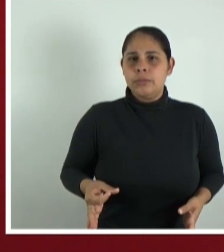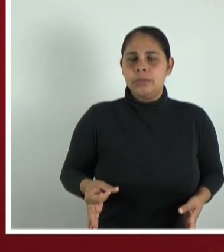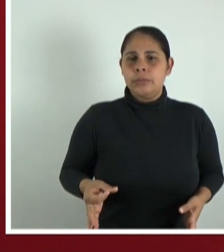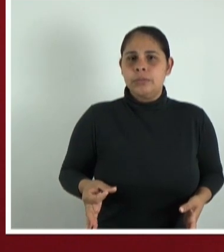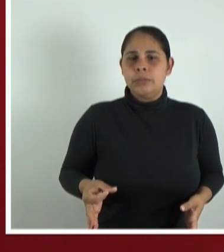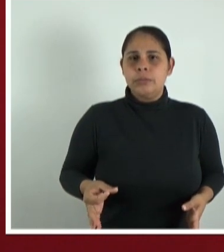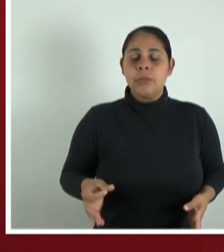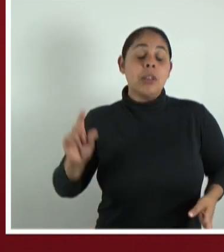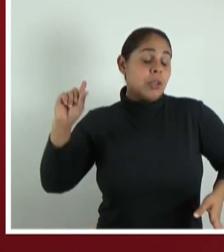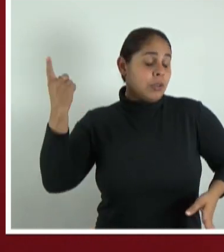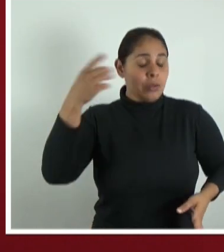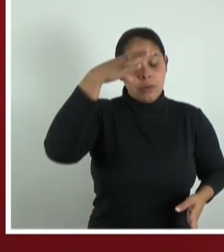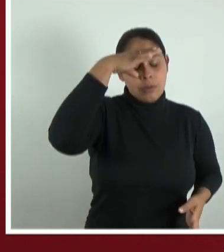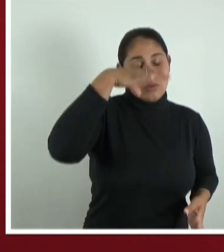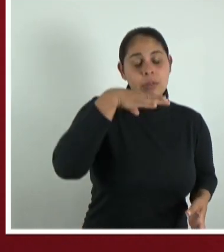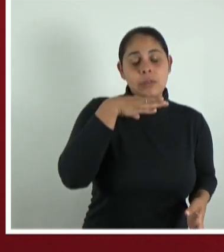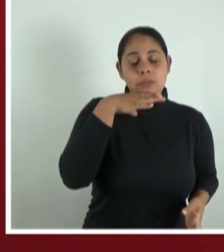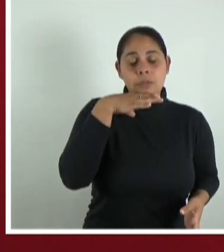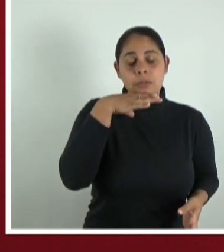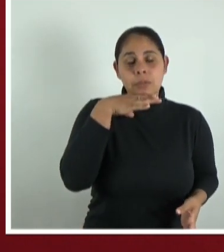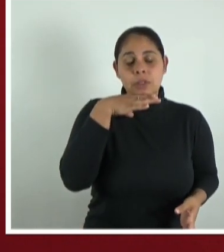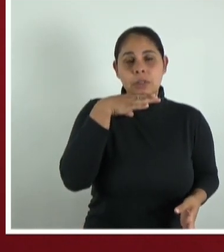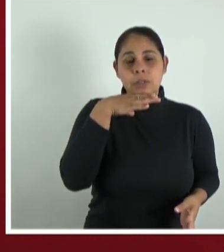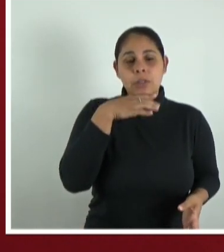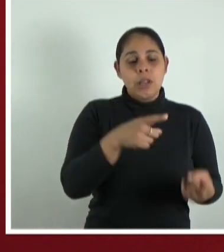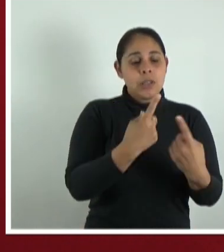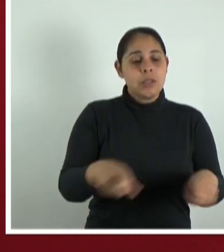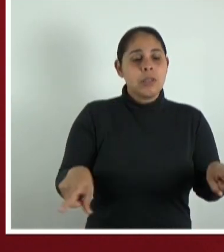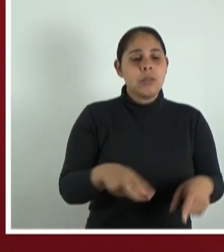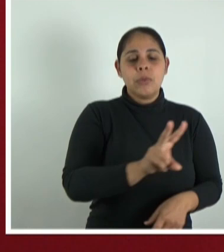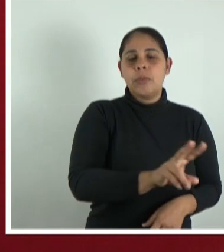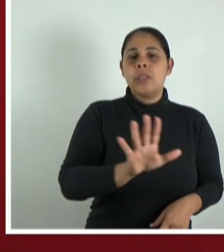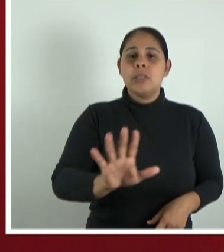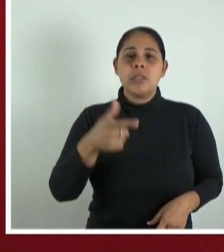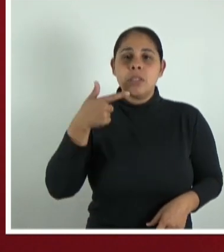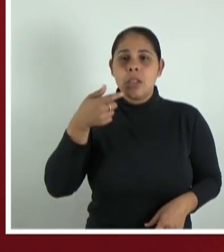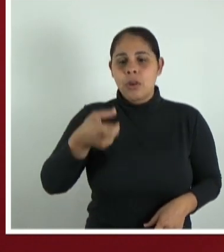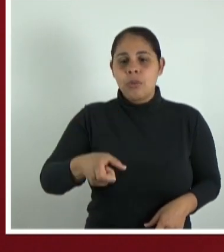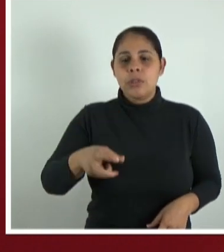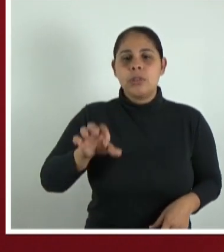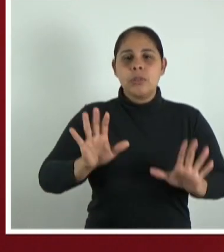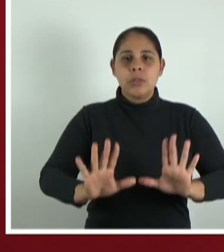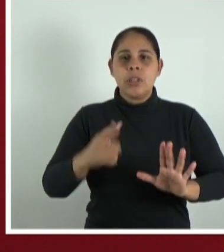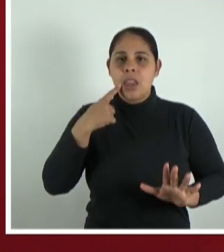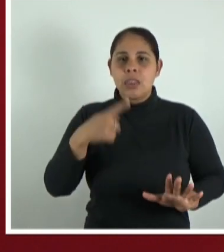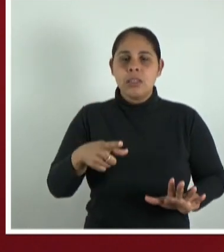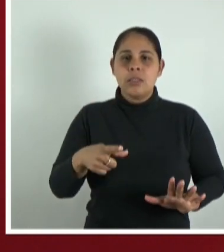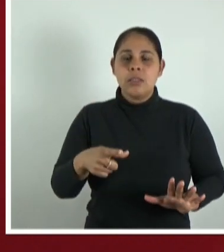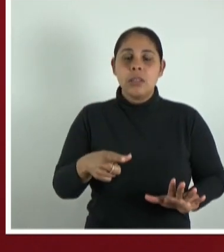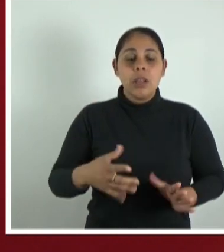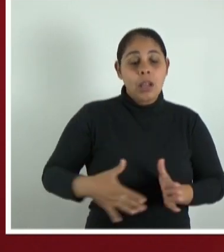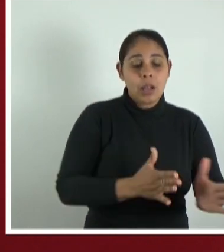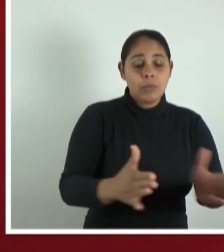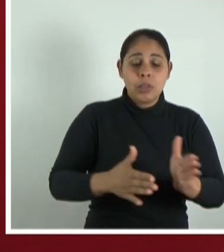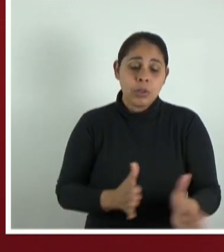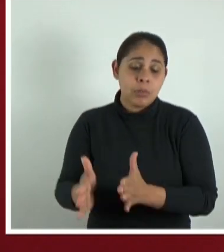¿Por qué Dios el Padre, como dice Salmo 25, versículo 10, todos los caminos del Señor